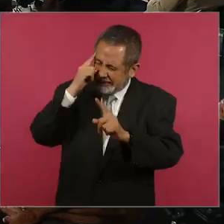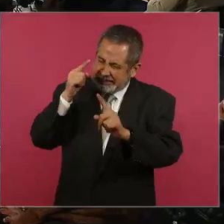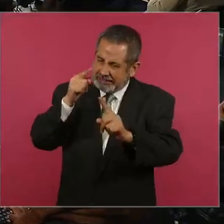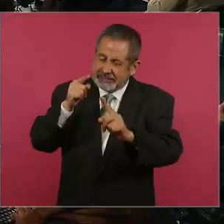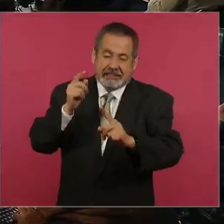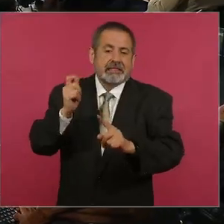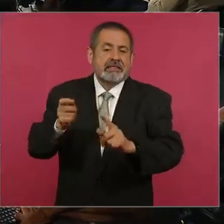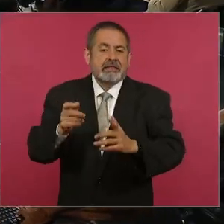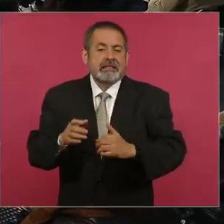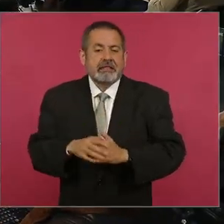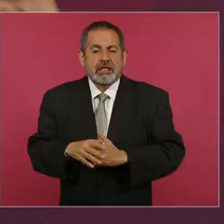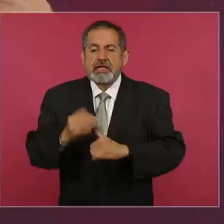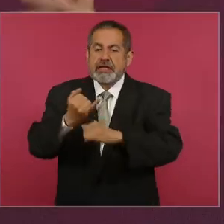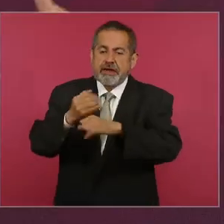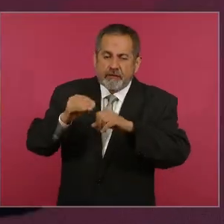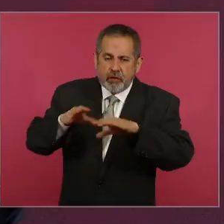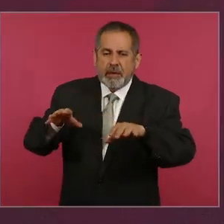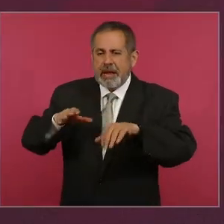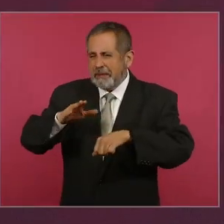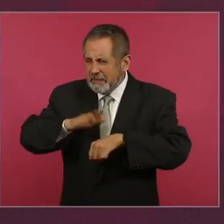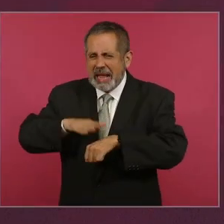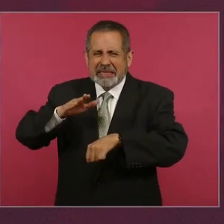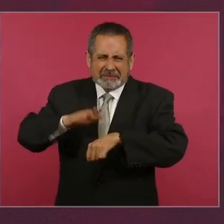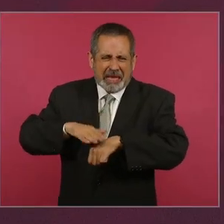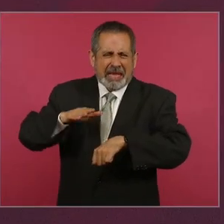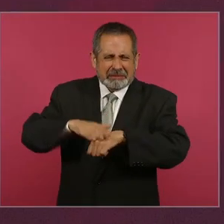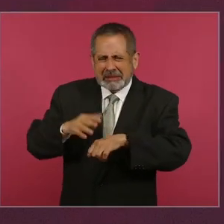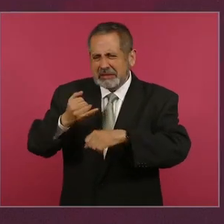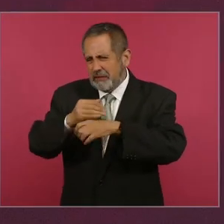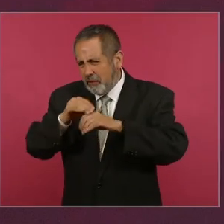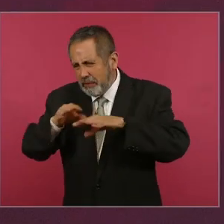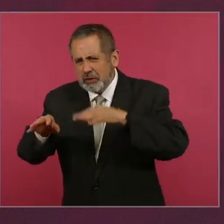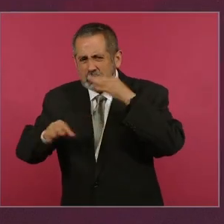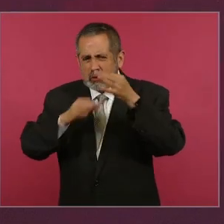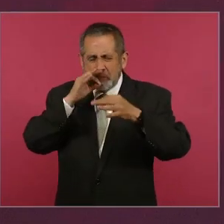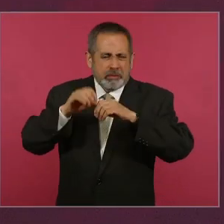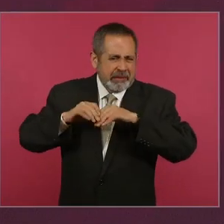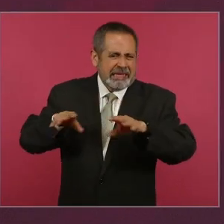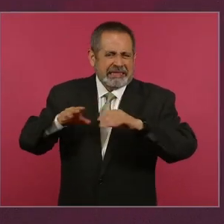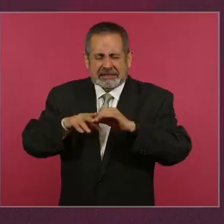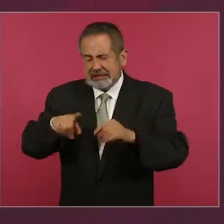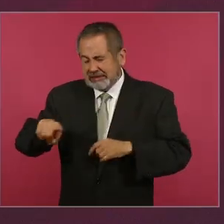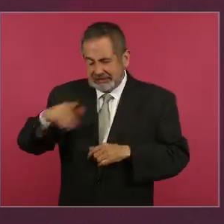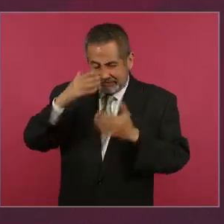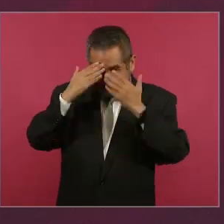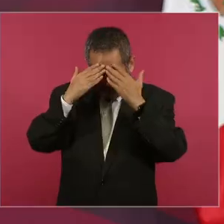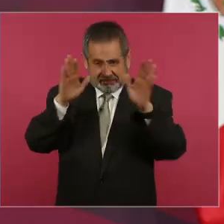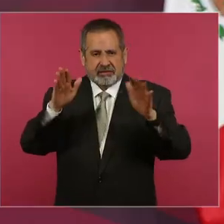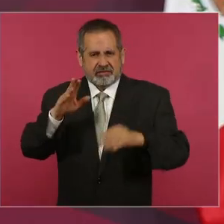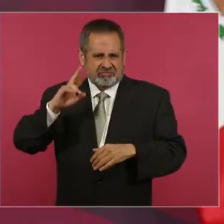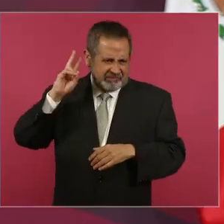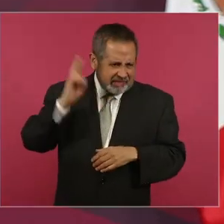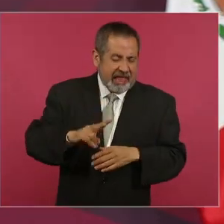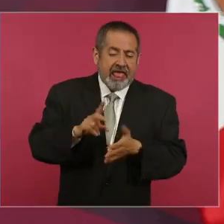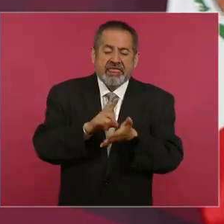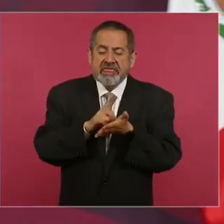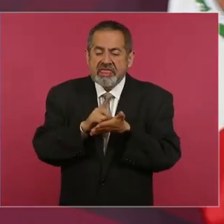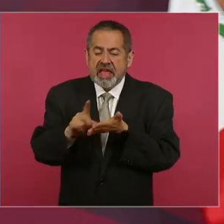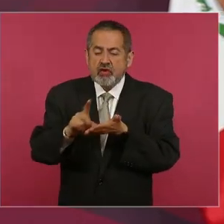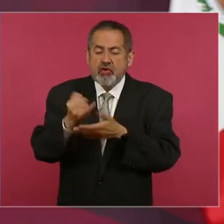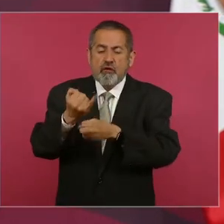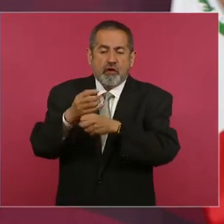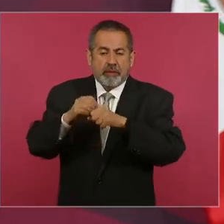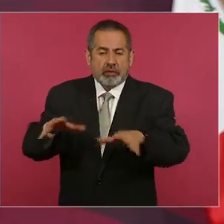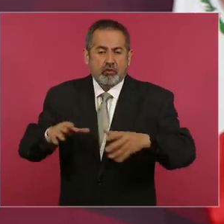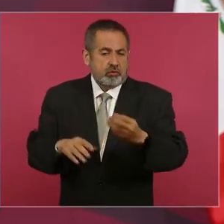es informar más, que se haga realidad el derecho a la información, porque